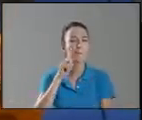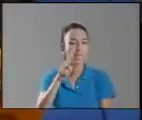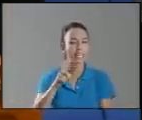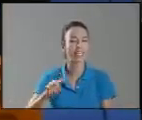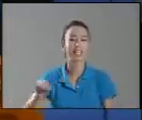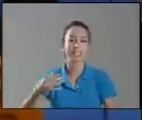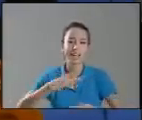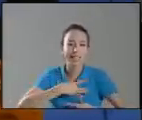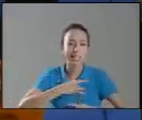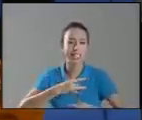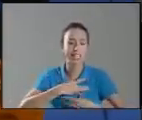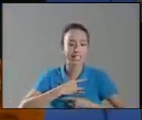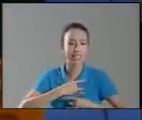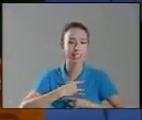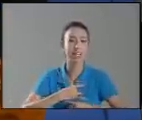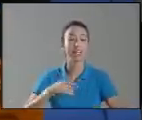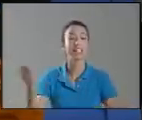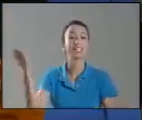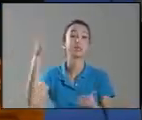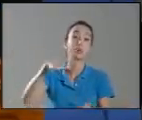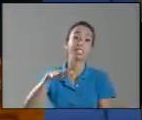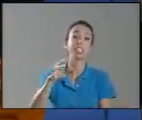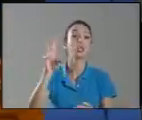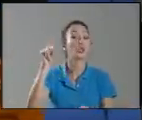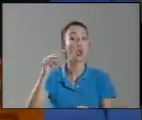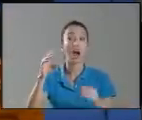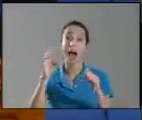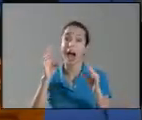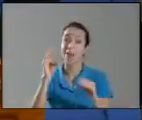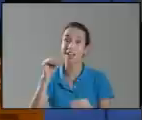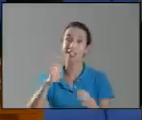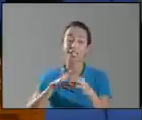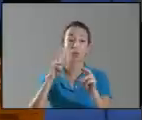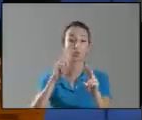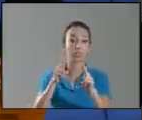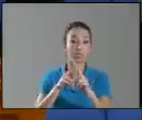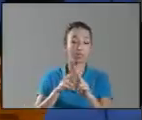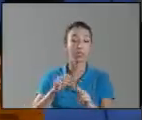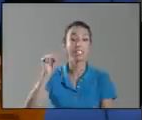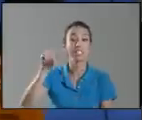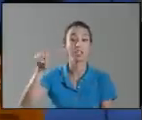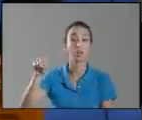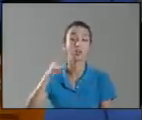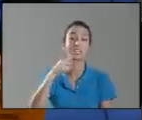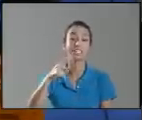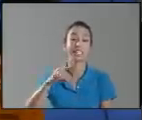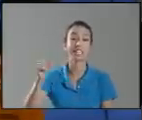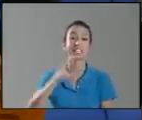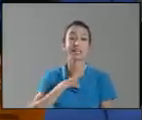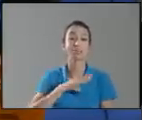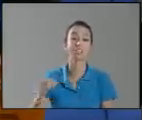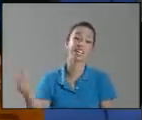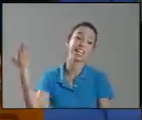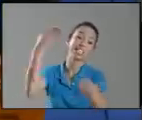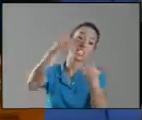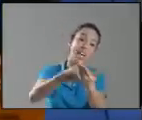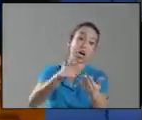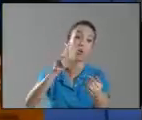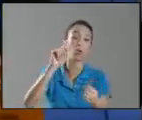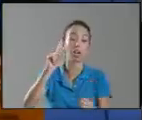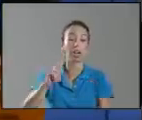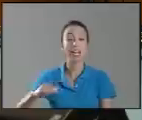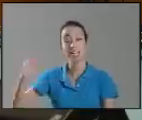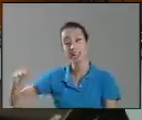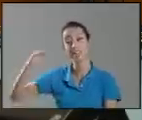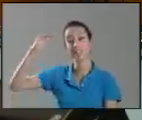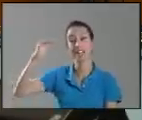Él, que todavía no hemos llegado. Pero mire qué interesante. Pero después ya no habla del conocimiento, sino